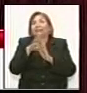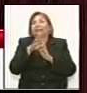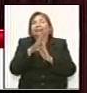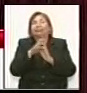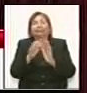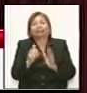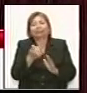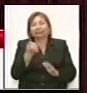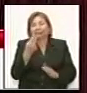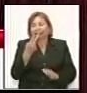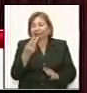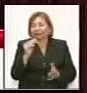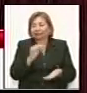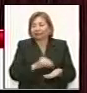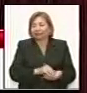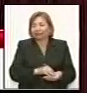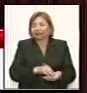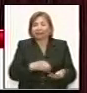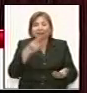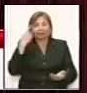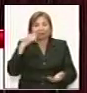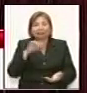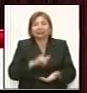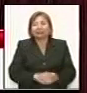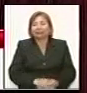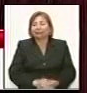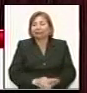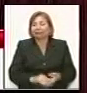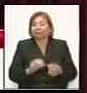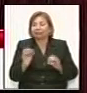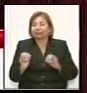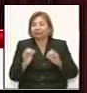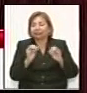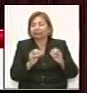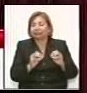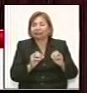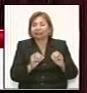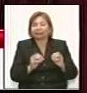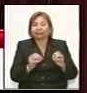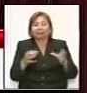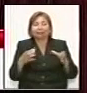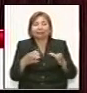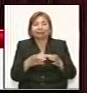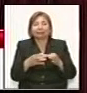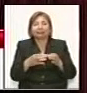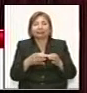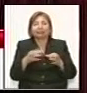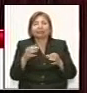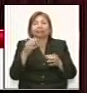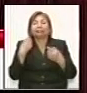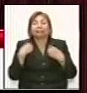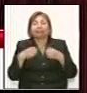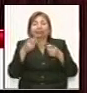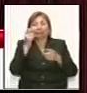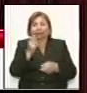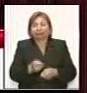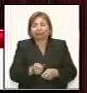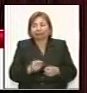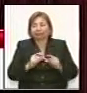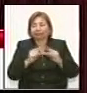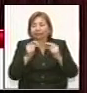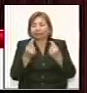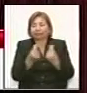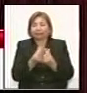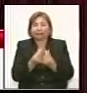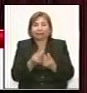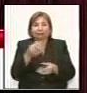con otras dos preguntas adicionales para nombrar un nuevo Consejo Nacional de la Magistratura, que es un organismo que